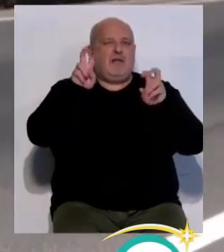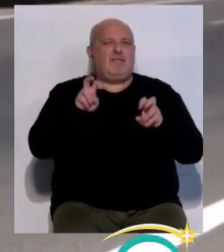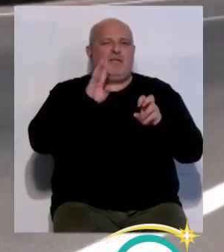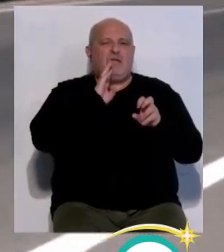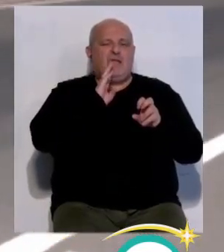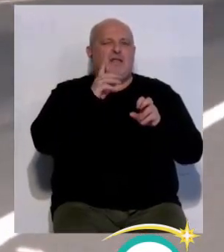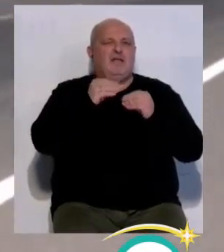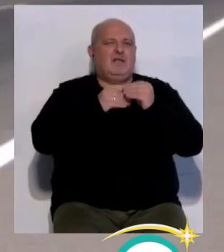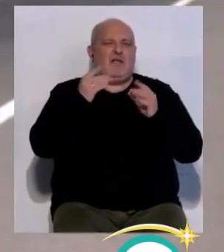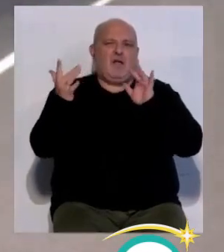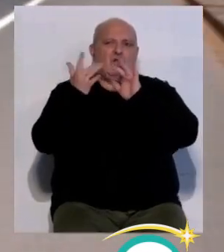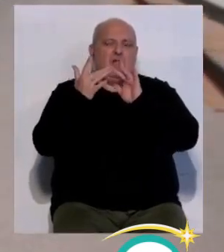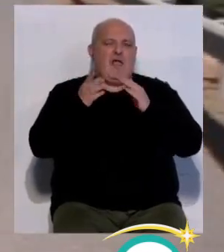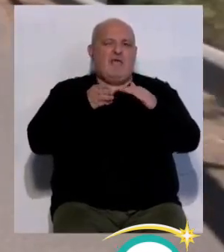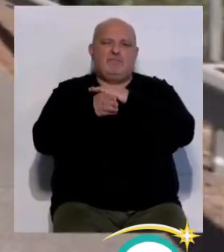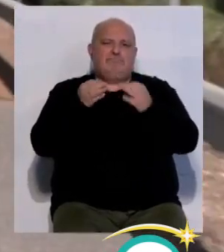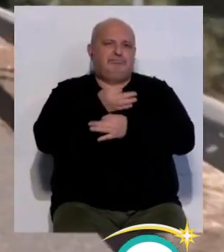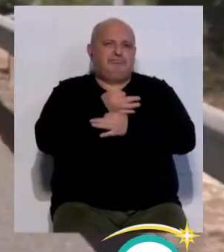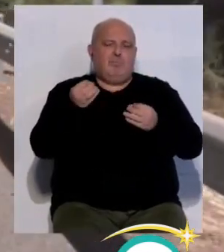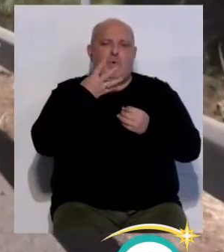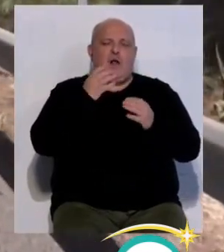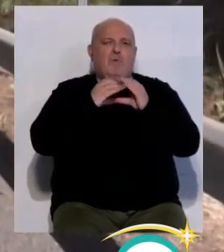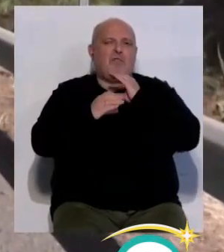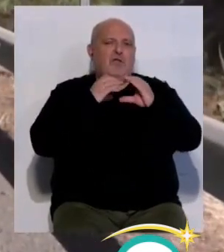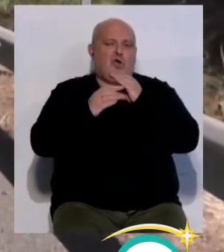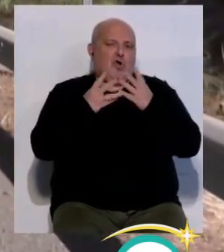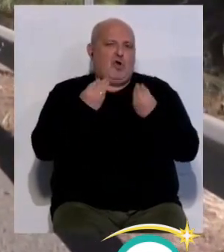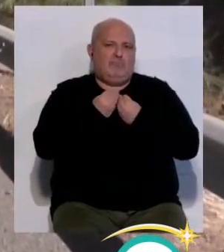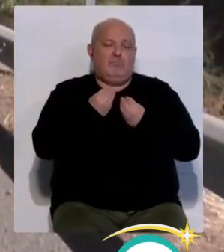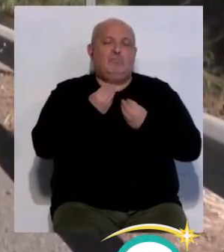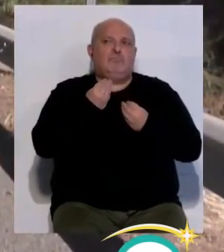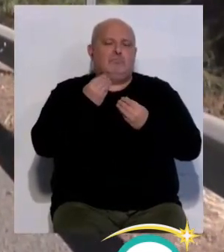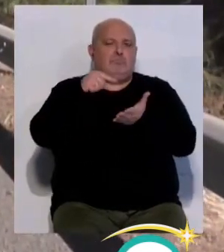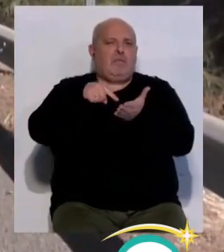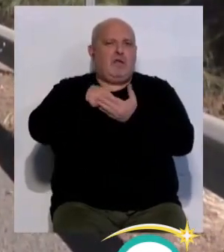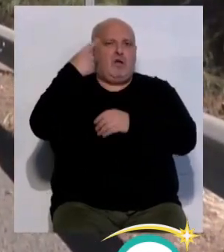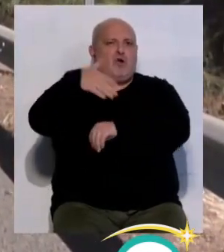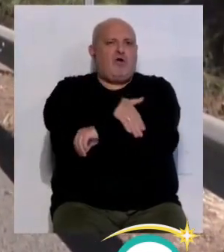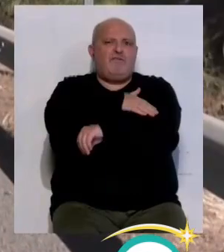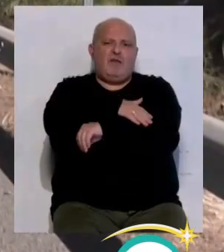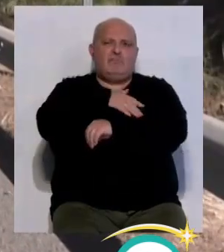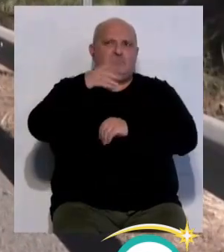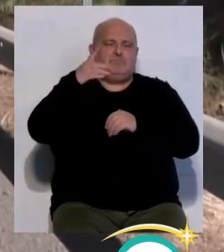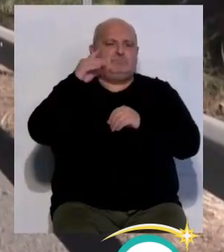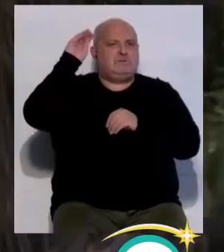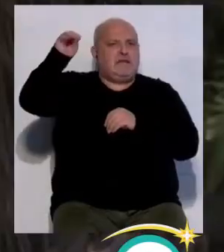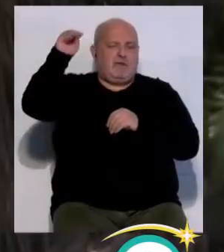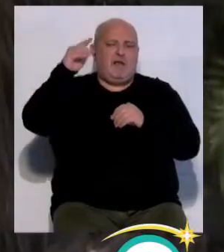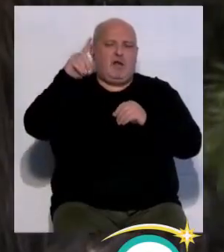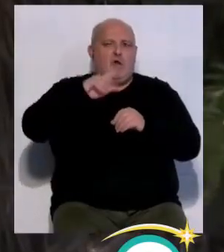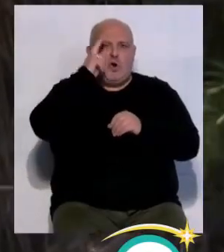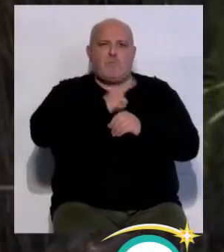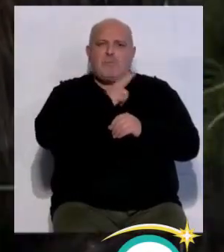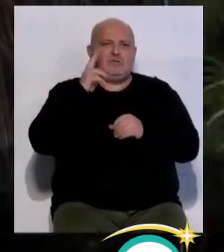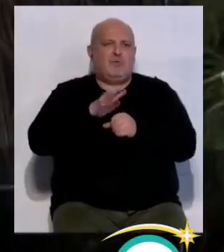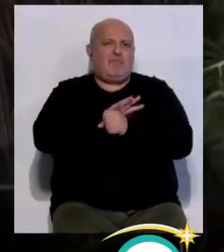Cádiz necesita conexiones accesibles y buenas comunicaciones, por lo que demanda al Gobierno un compromiso real con la provincia de Cádiz